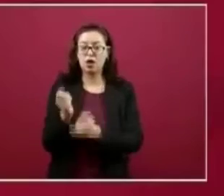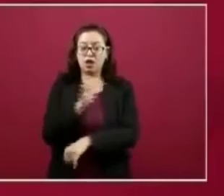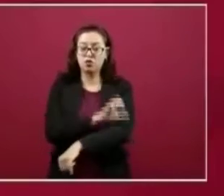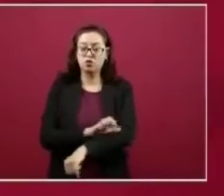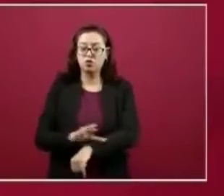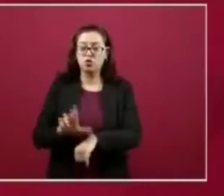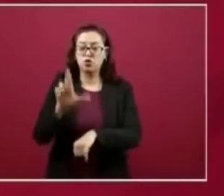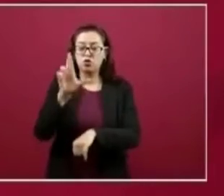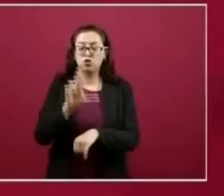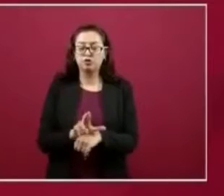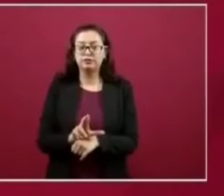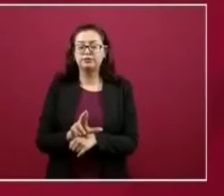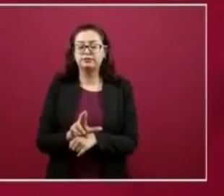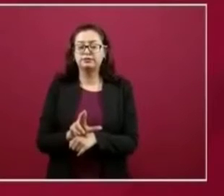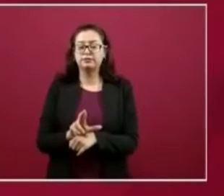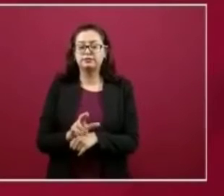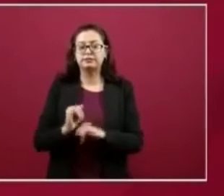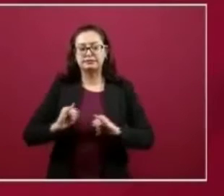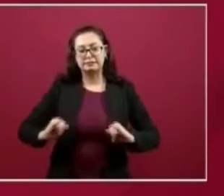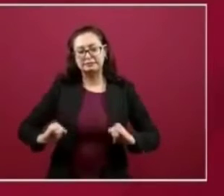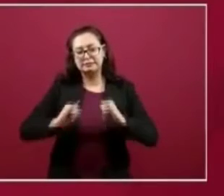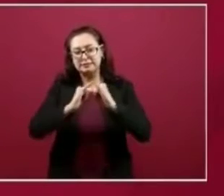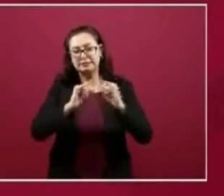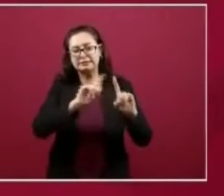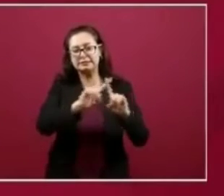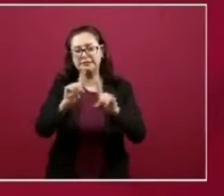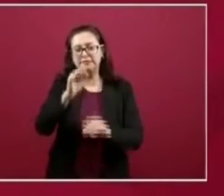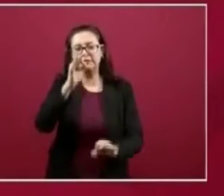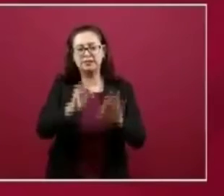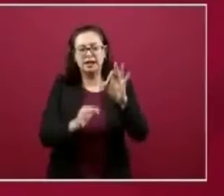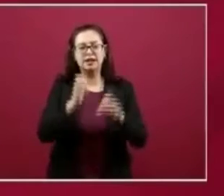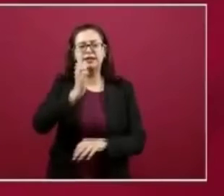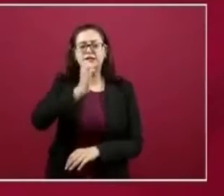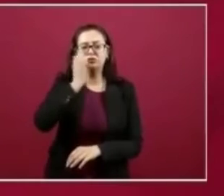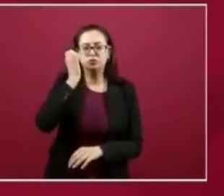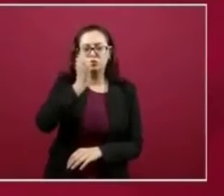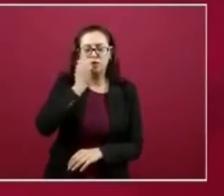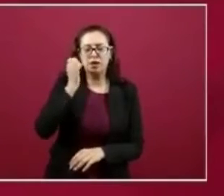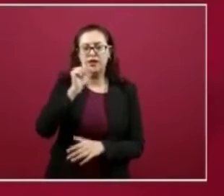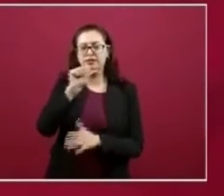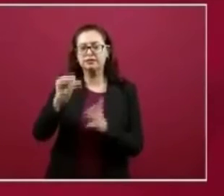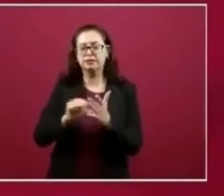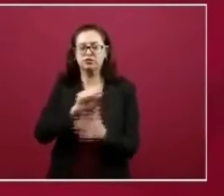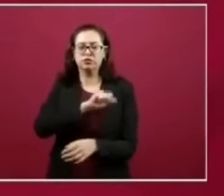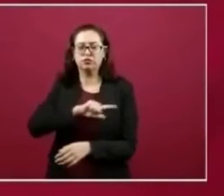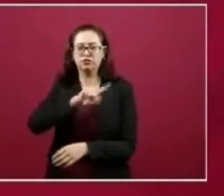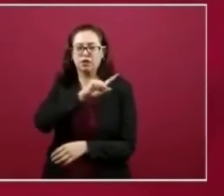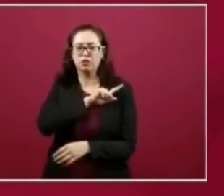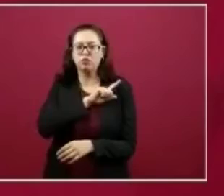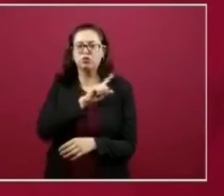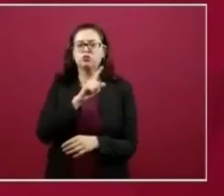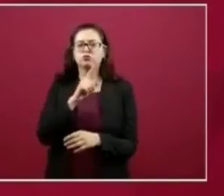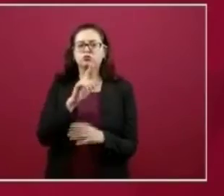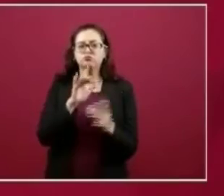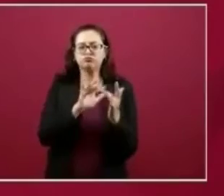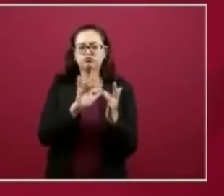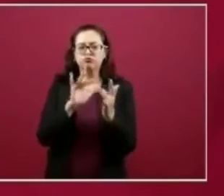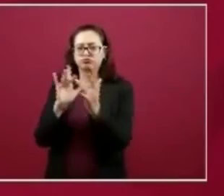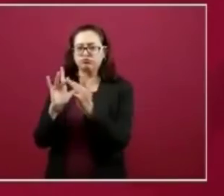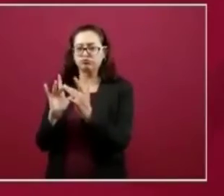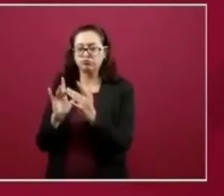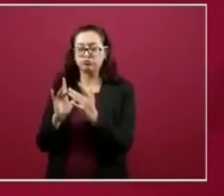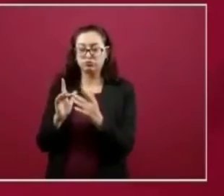los diferentes entes, tanto las fiscalías, las escuelas, los centros de salud, para identificar